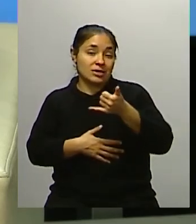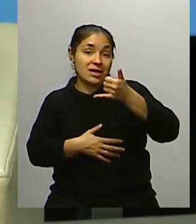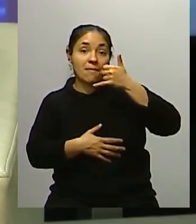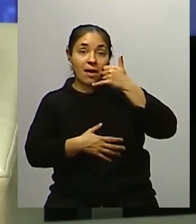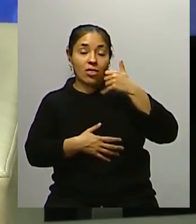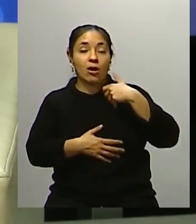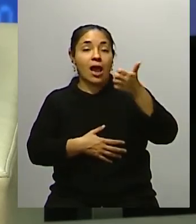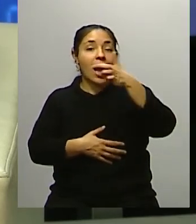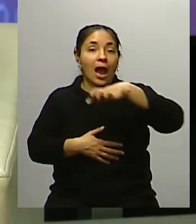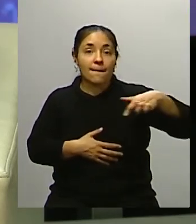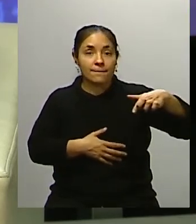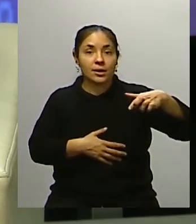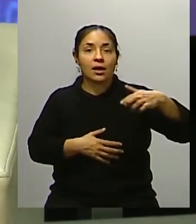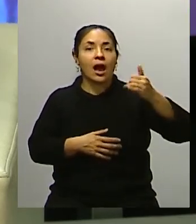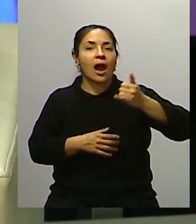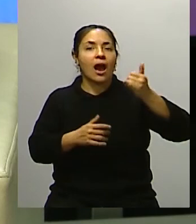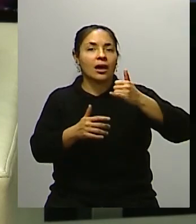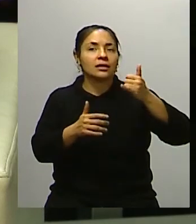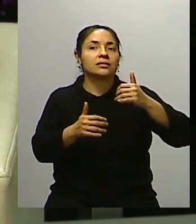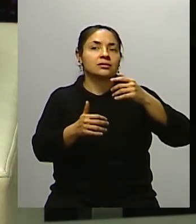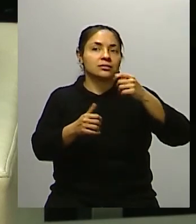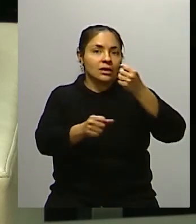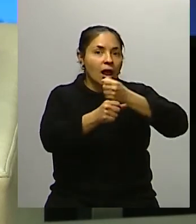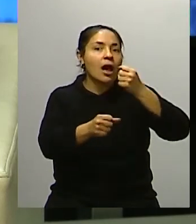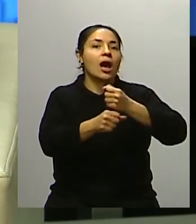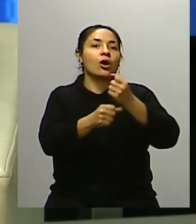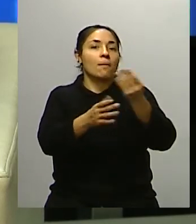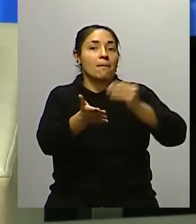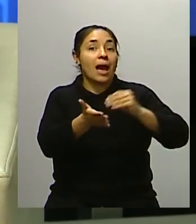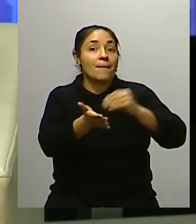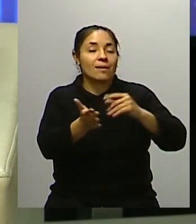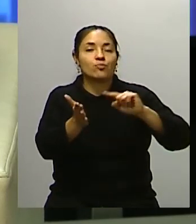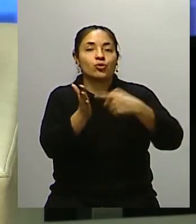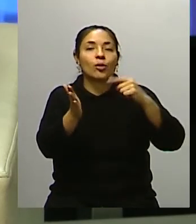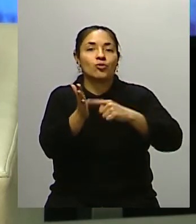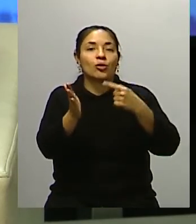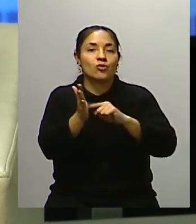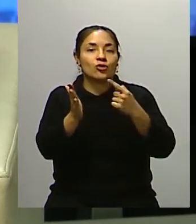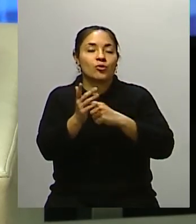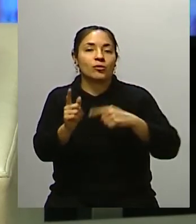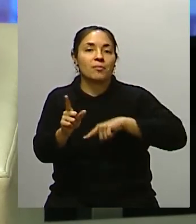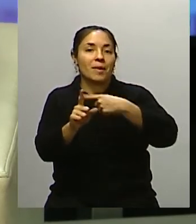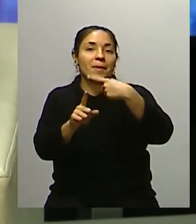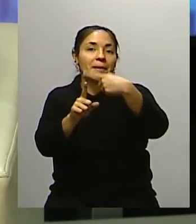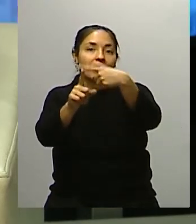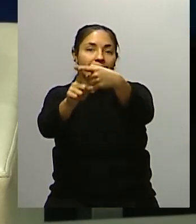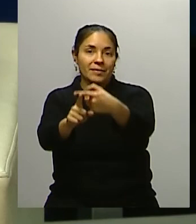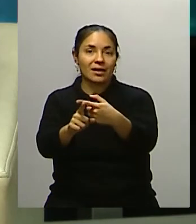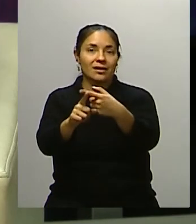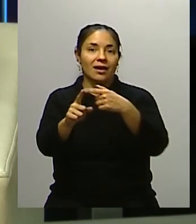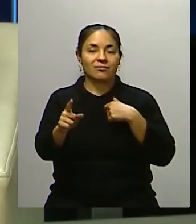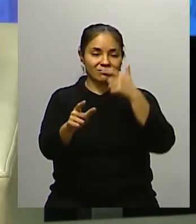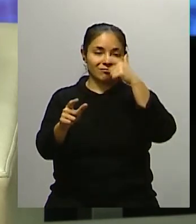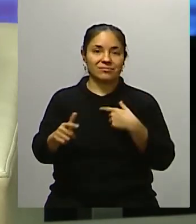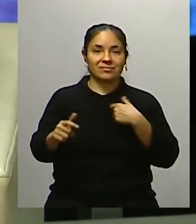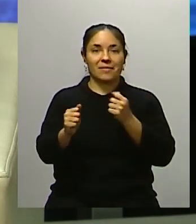plataformas trabajan con algoritmos. Mientras vos más trabajes, más puntuación vas a tener. Entonces, más calificado vas a estar para que te den ese